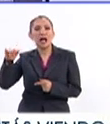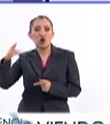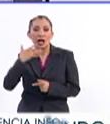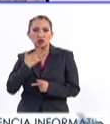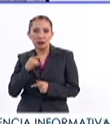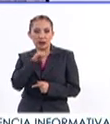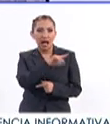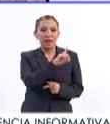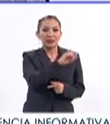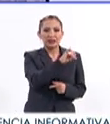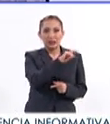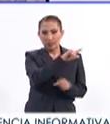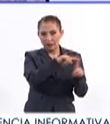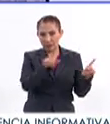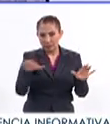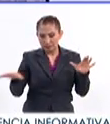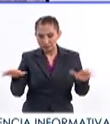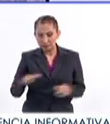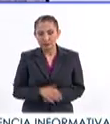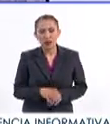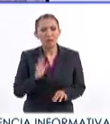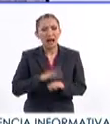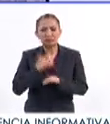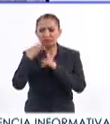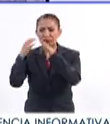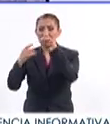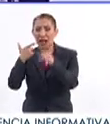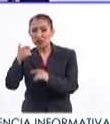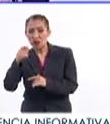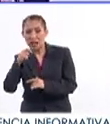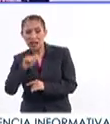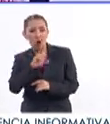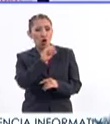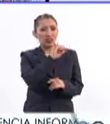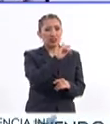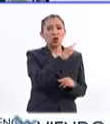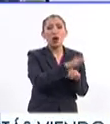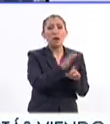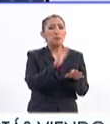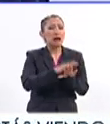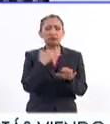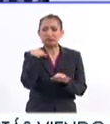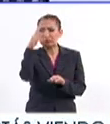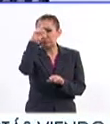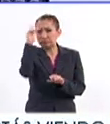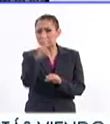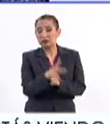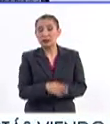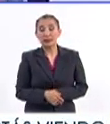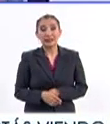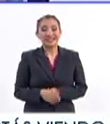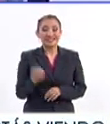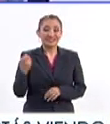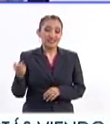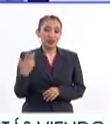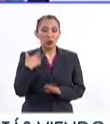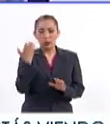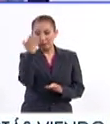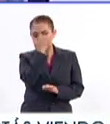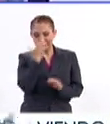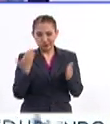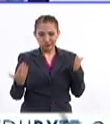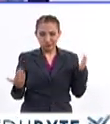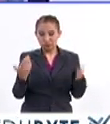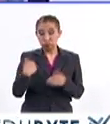en las gasolinas. Esto es lo que medimos. ¿Qué contamina más, doctor, la gasolina o el diésel? Mira, en esencia, esto entra dentro de un